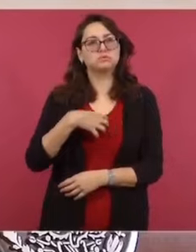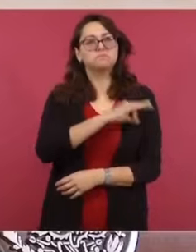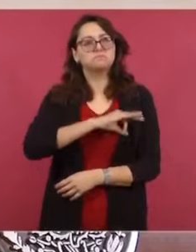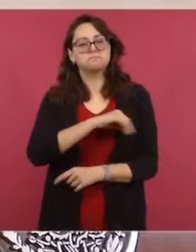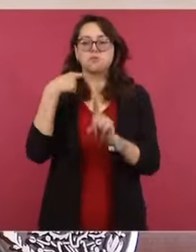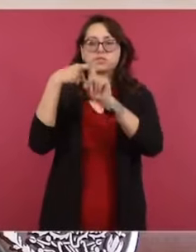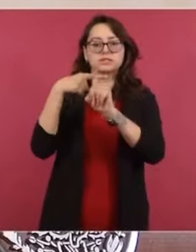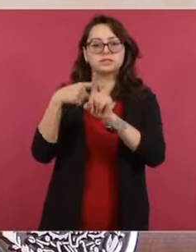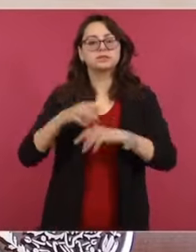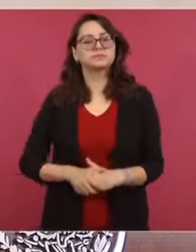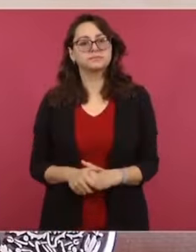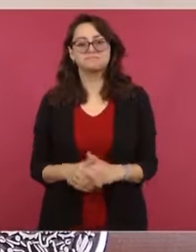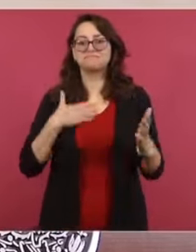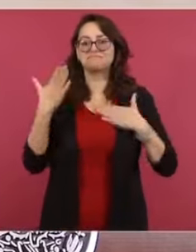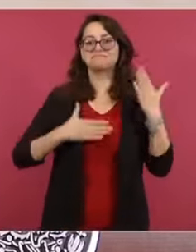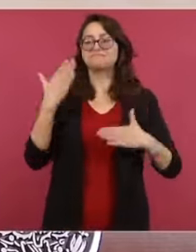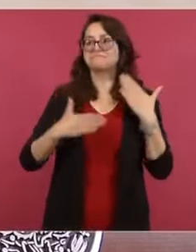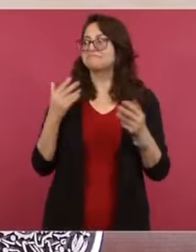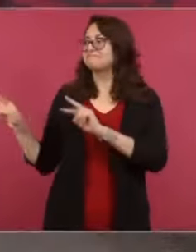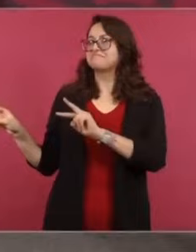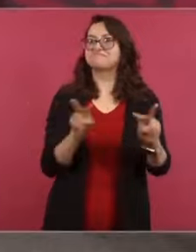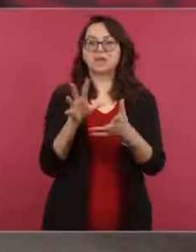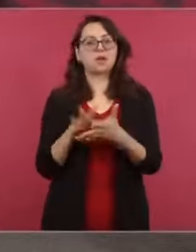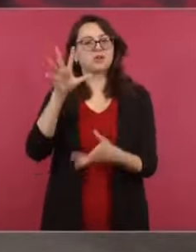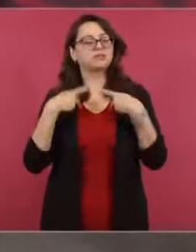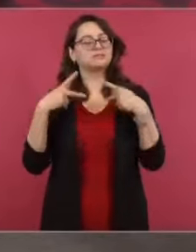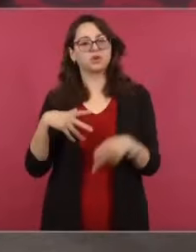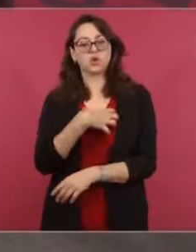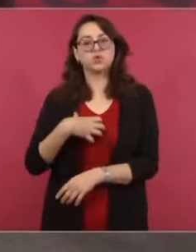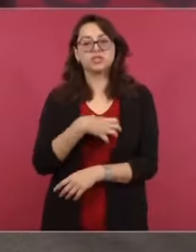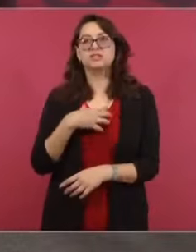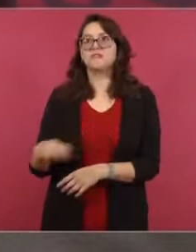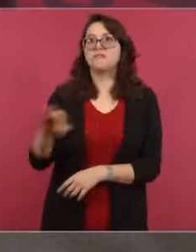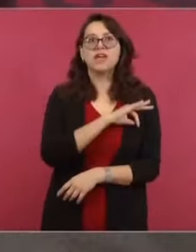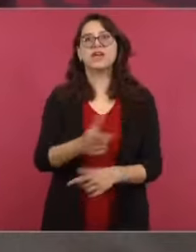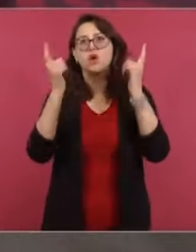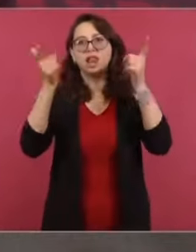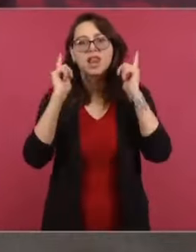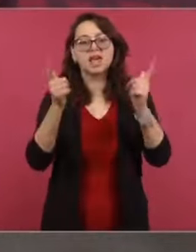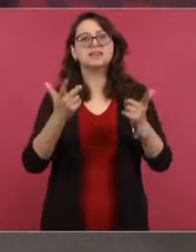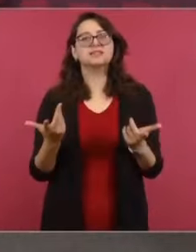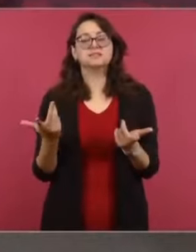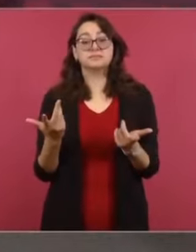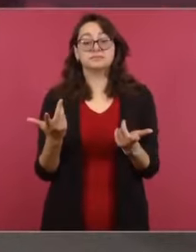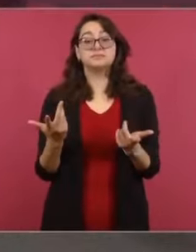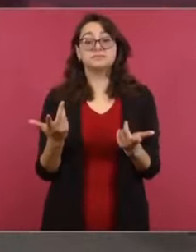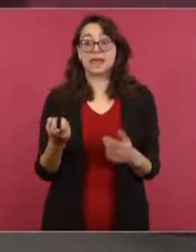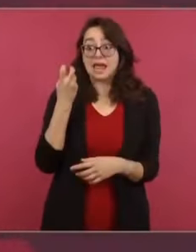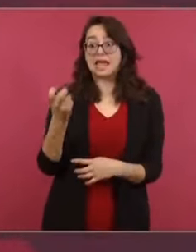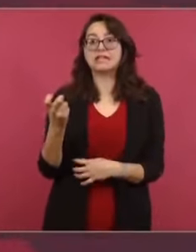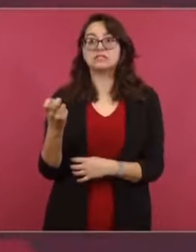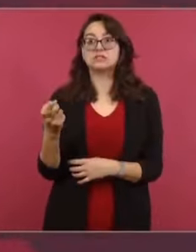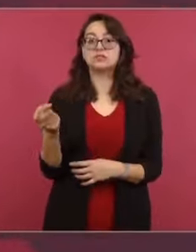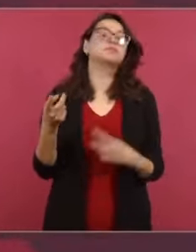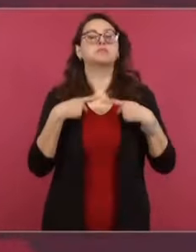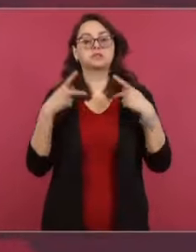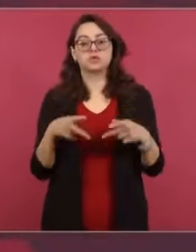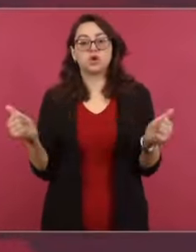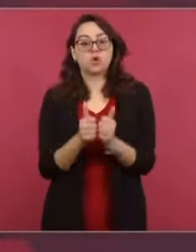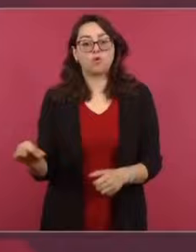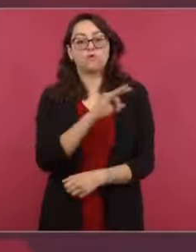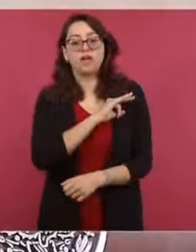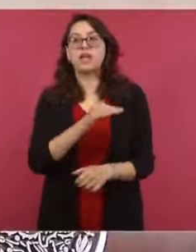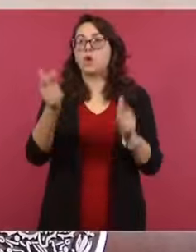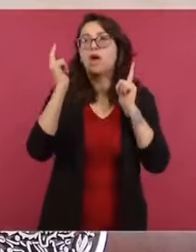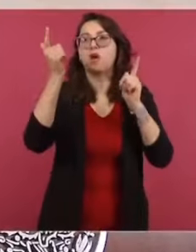feliz. Hay buen humor en la mayoría del pueblo. Hay esperanza, que es una fuerza muy poderosa.